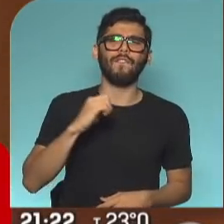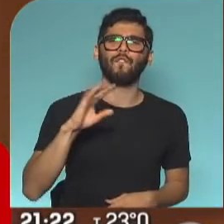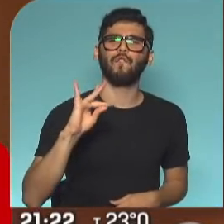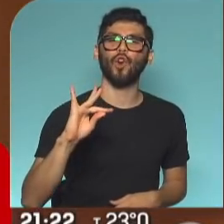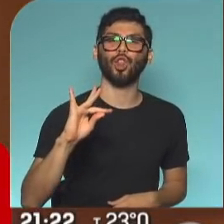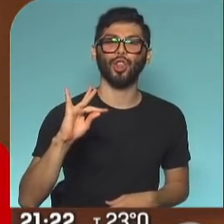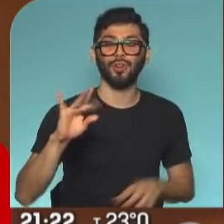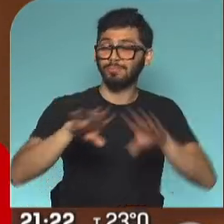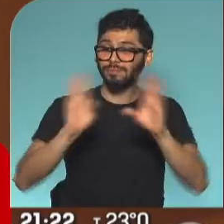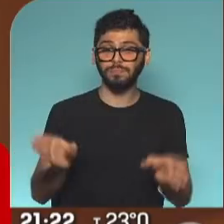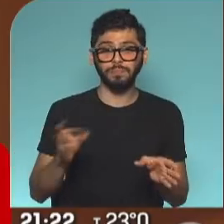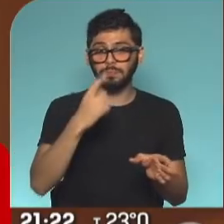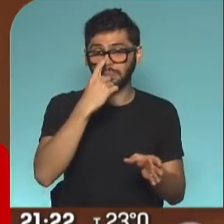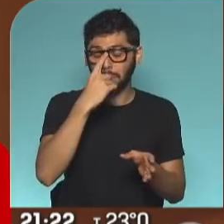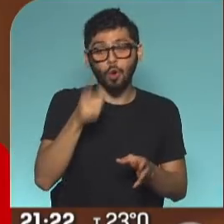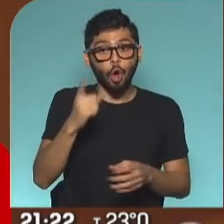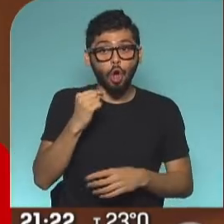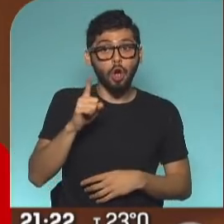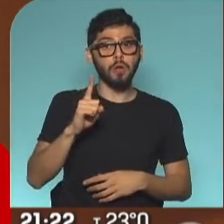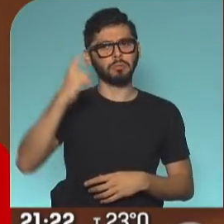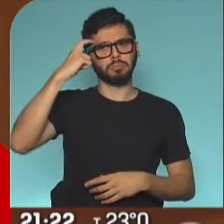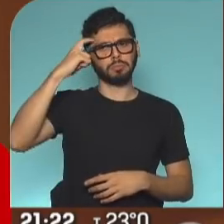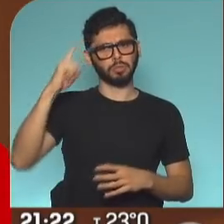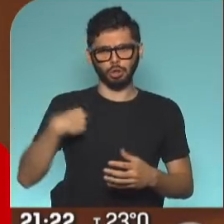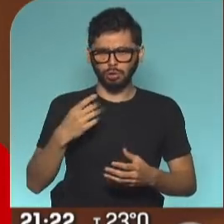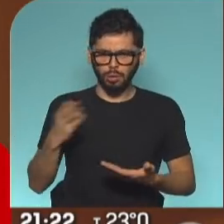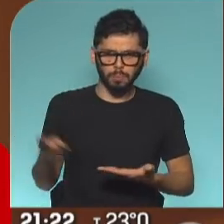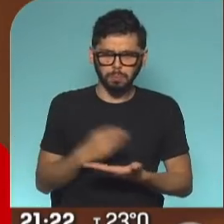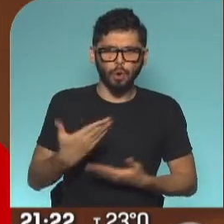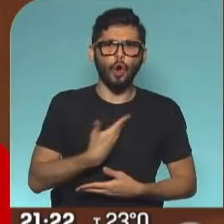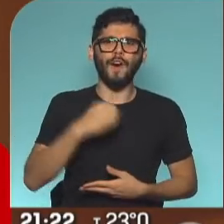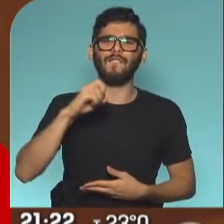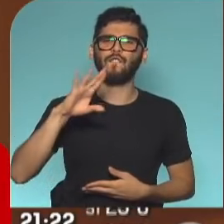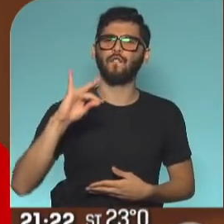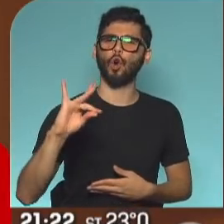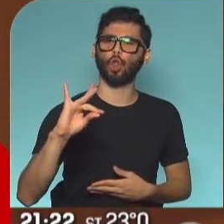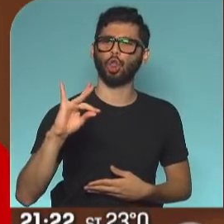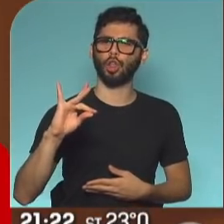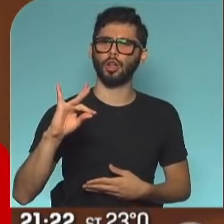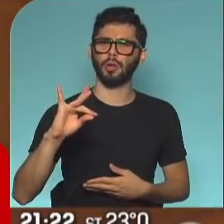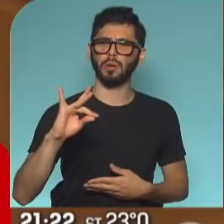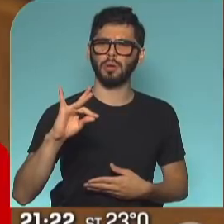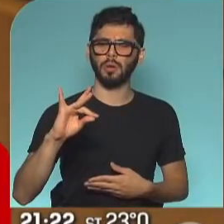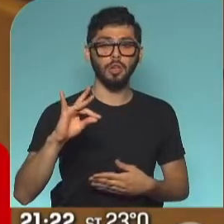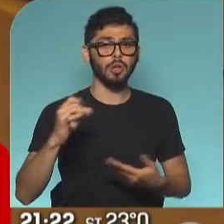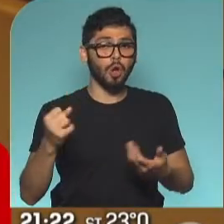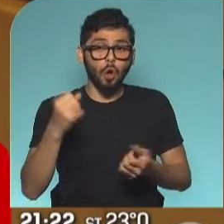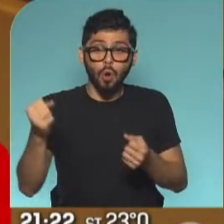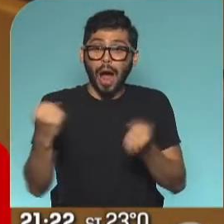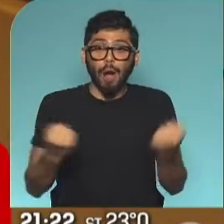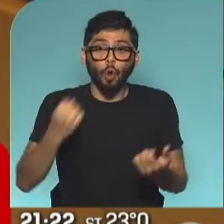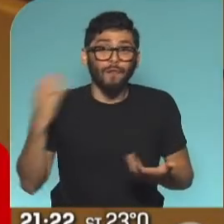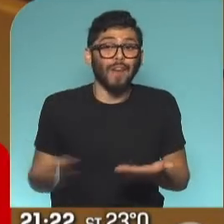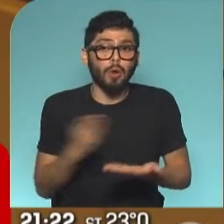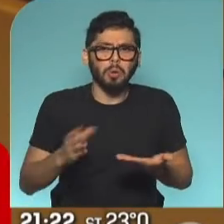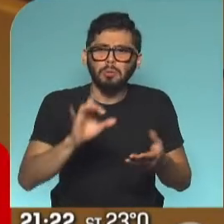Cuando un día se preguntó por qué estos autos que construyo para una minoría no la pueden tener quienes trabajan en mi empresa. Y